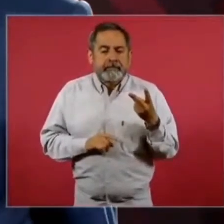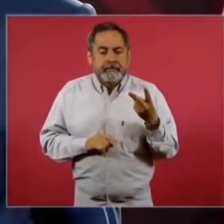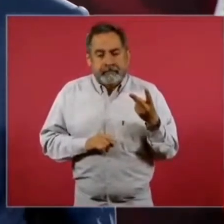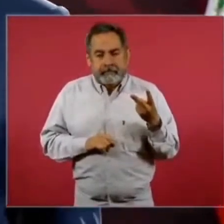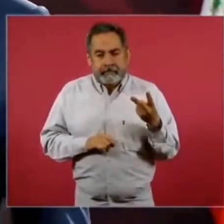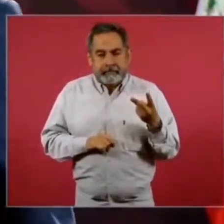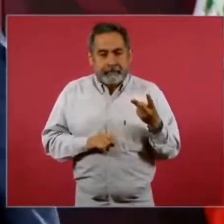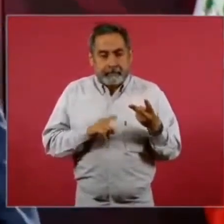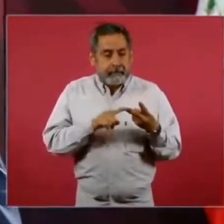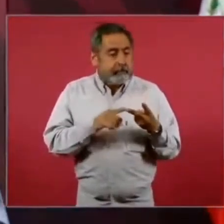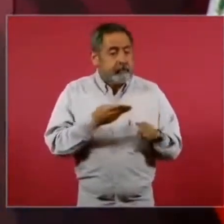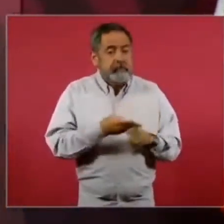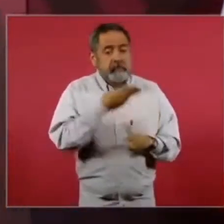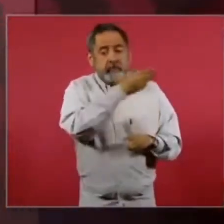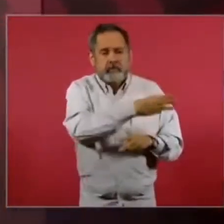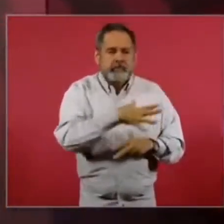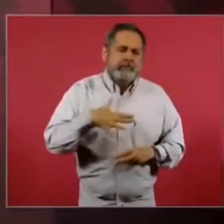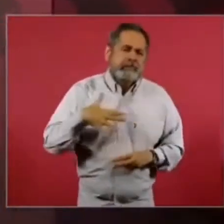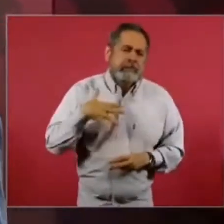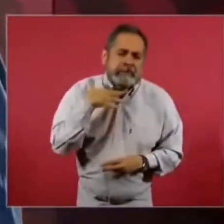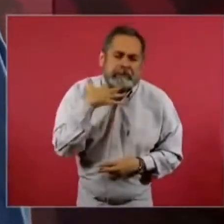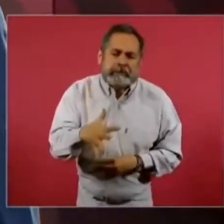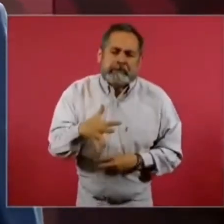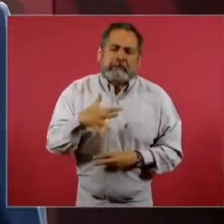son muy corruptos